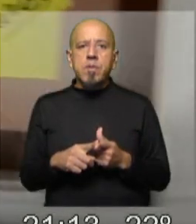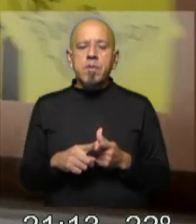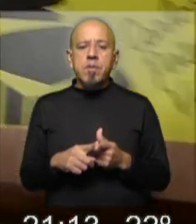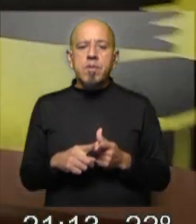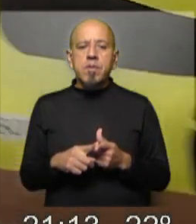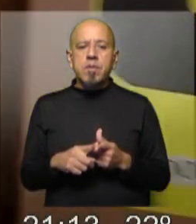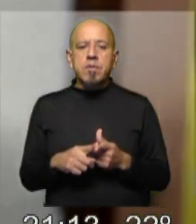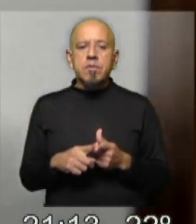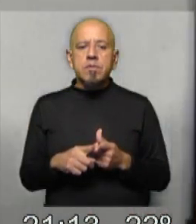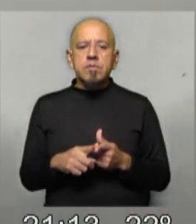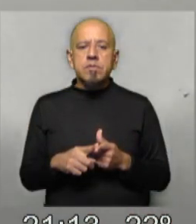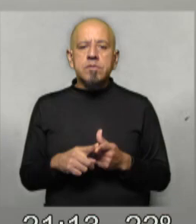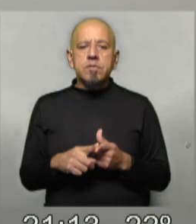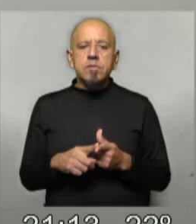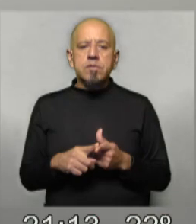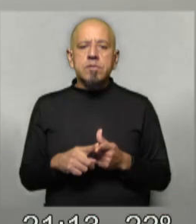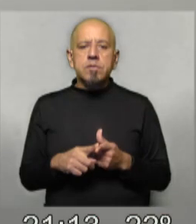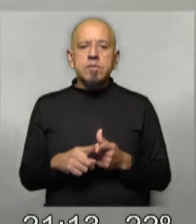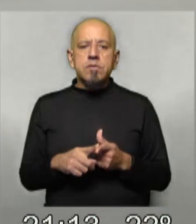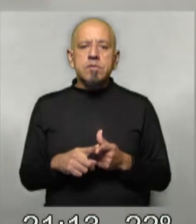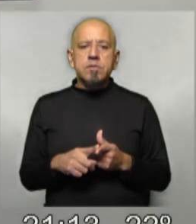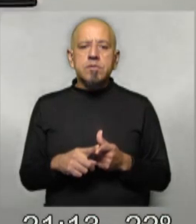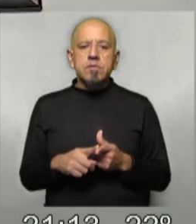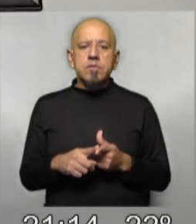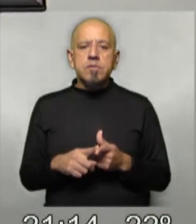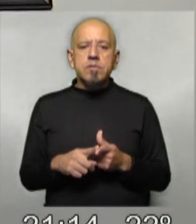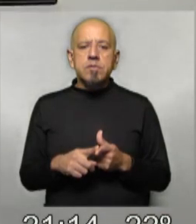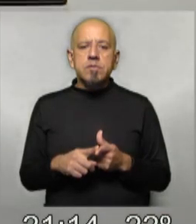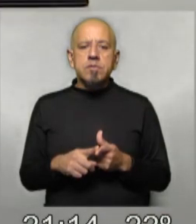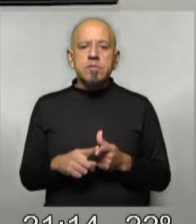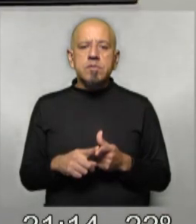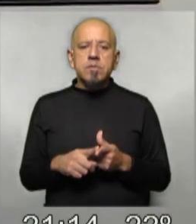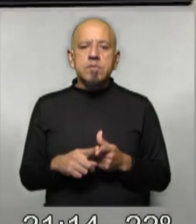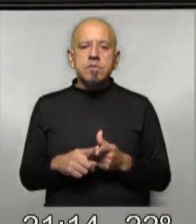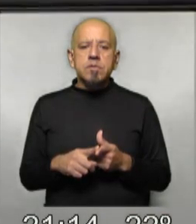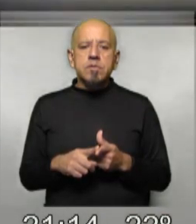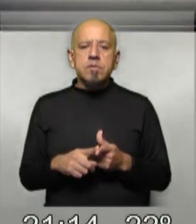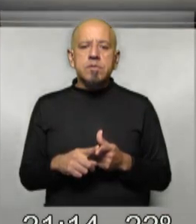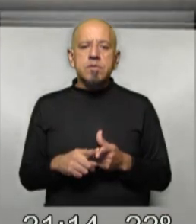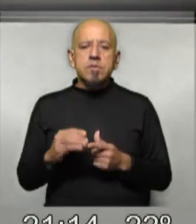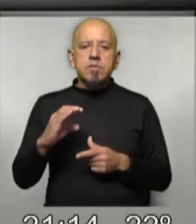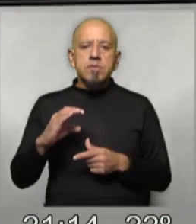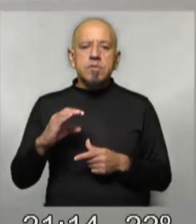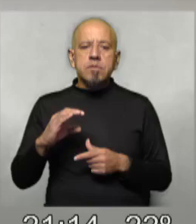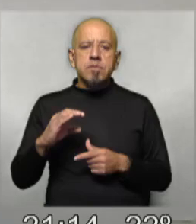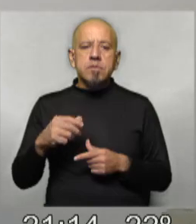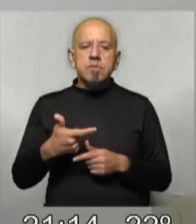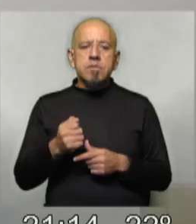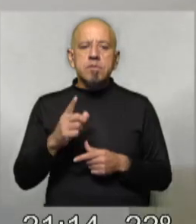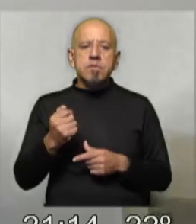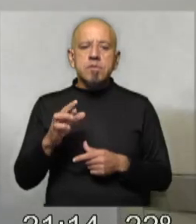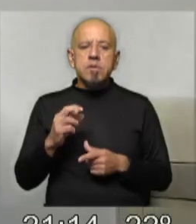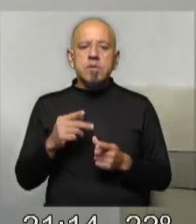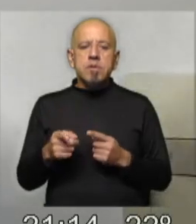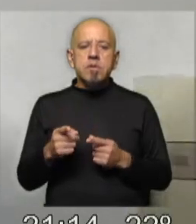Antes de que se muriera hicimos un disco y nos hizo todo ese diseño. Después estaba Santiago Chalar, que también es una persona